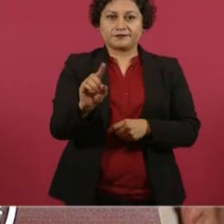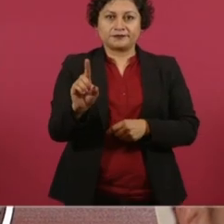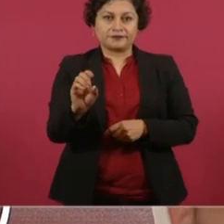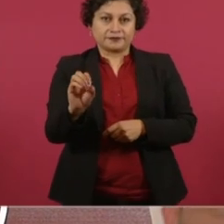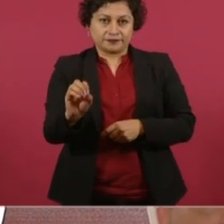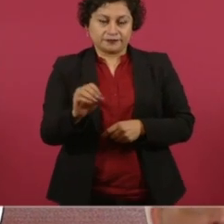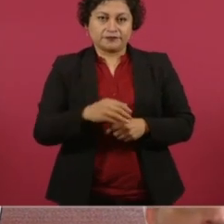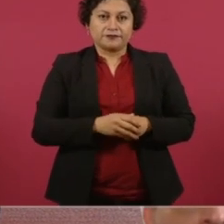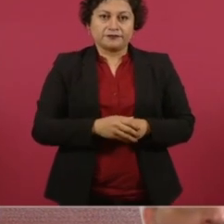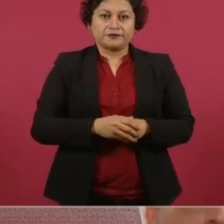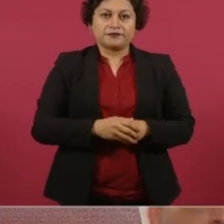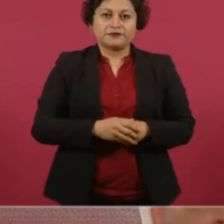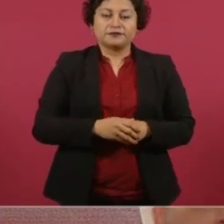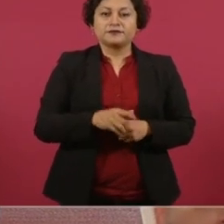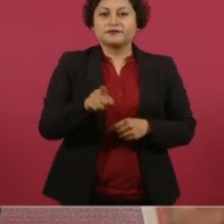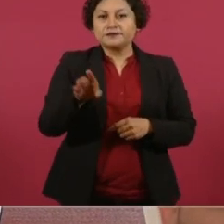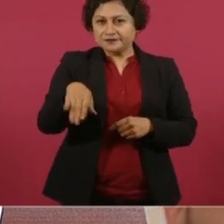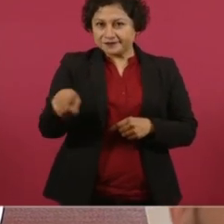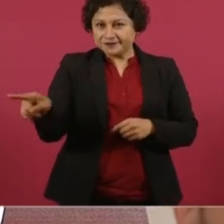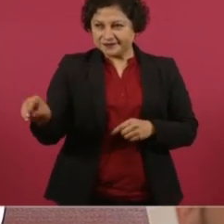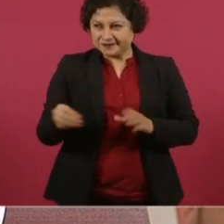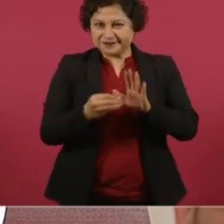a ver si lo pones,